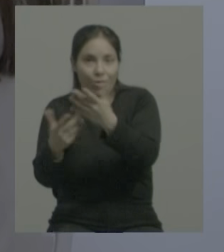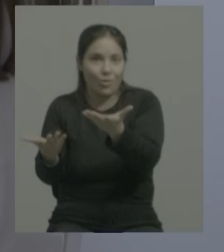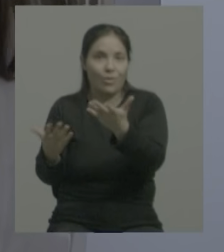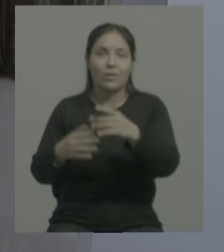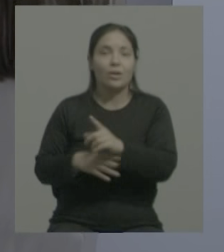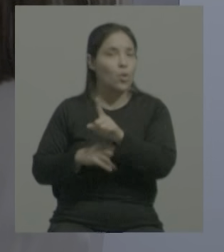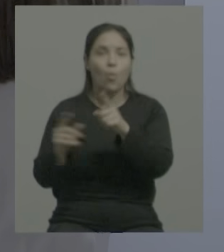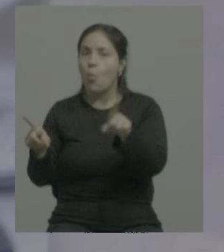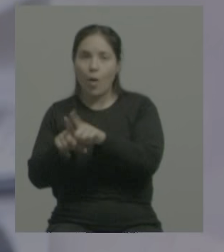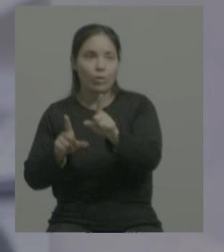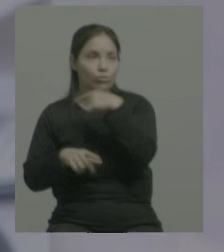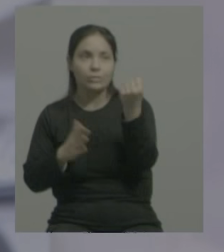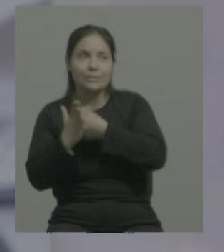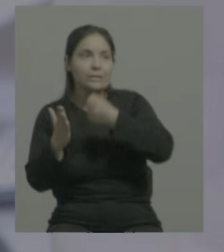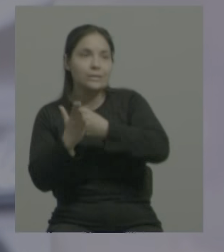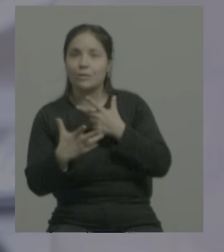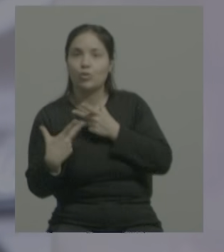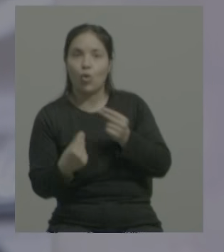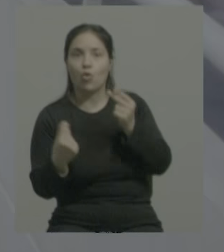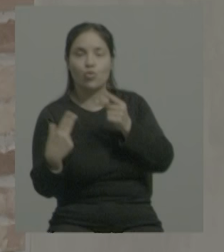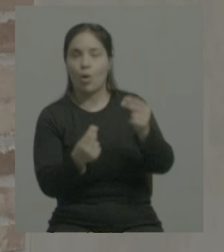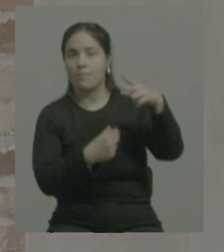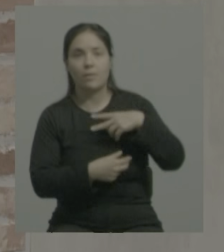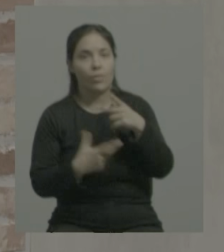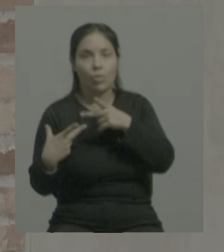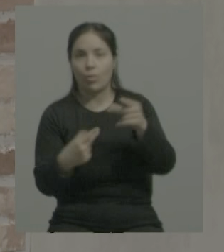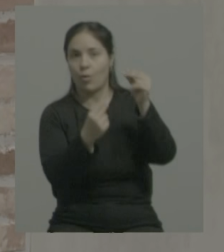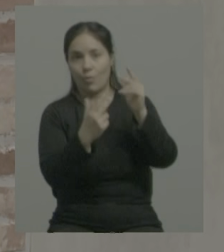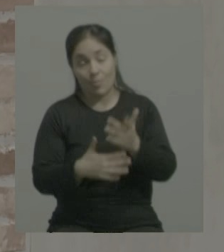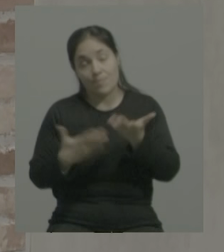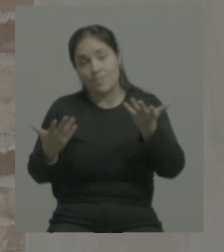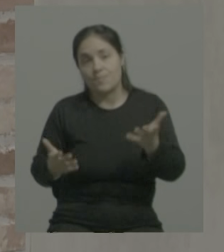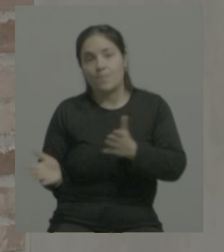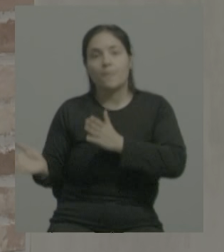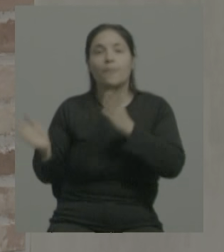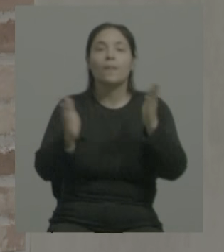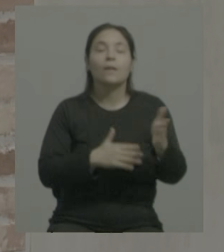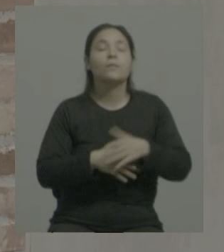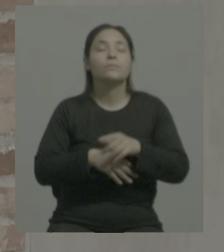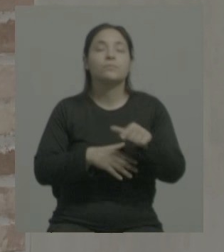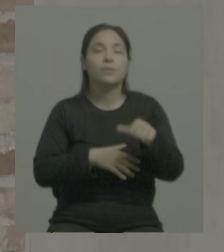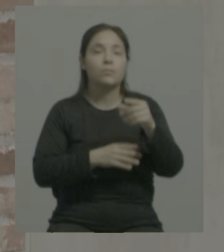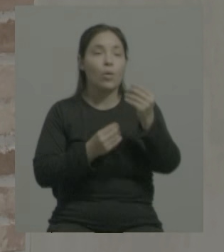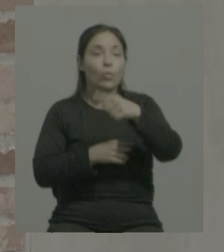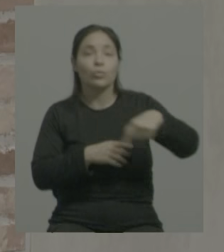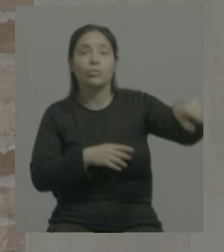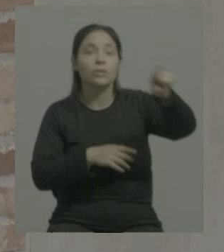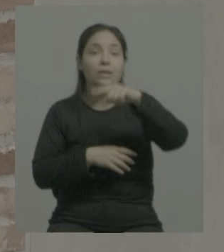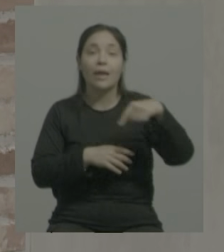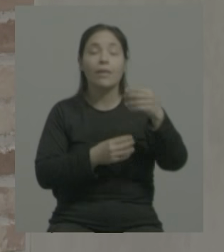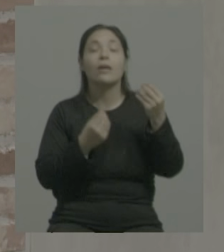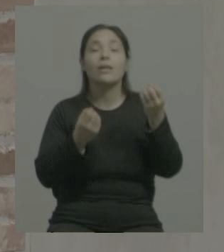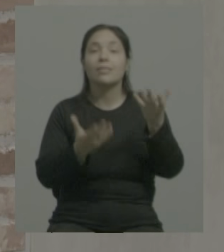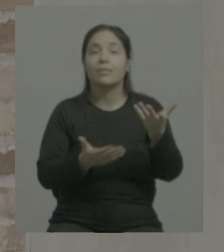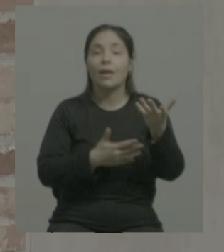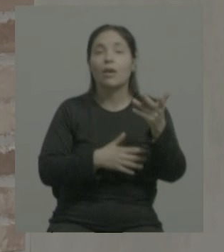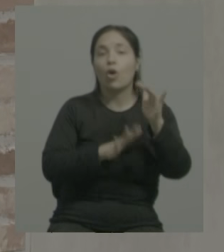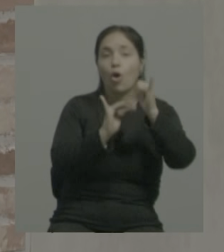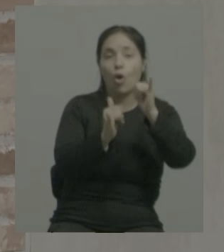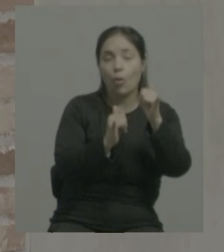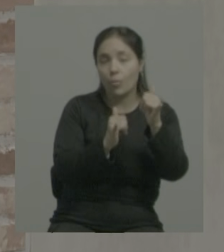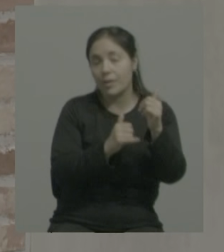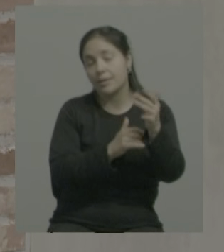me parece, ¿no? Chicos, yo les pregunto a ustedes, ¿cómo ven el panorama teniendo en cuenta, además, digo, como jóvenes que son también, y sobre todo, digo,